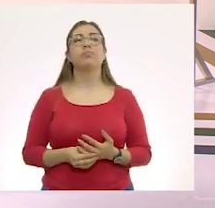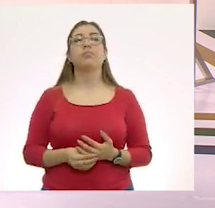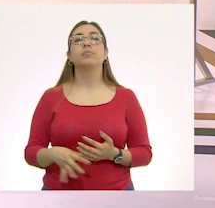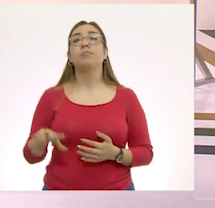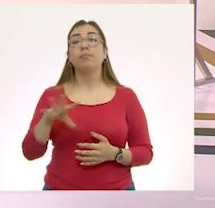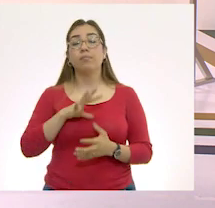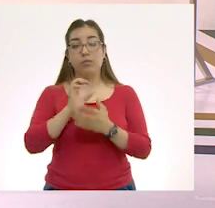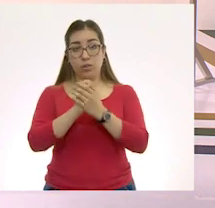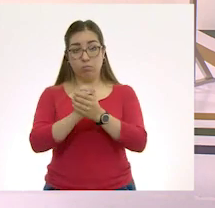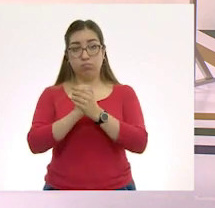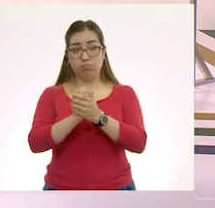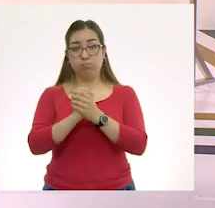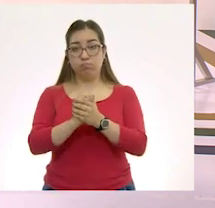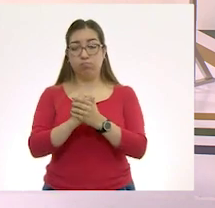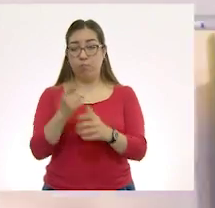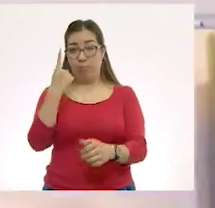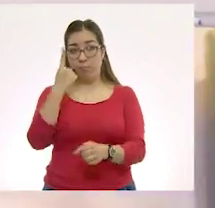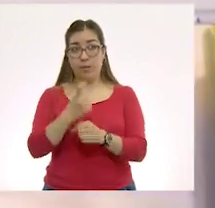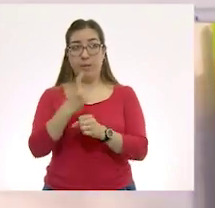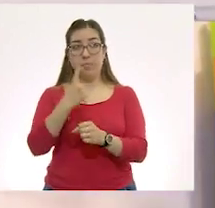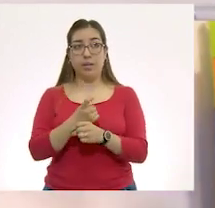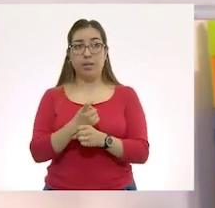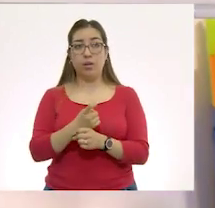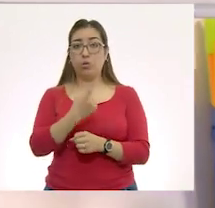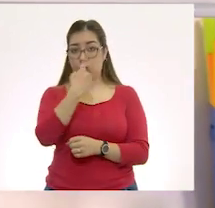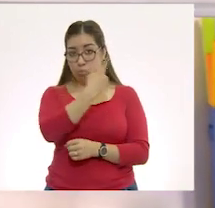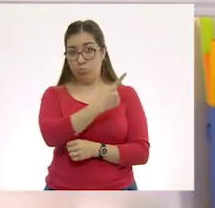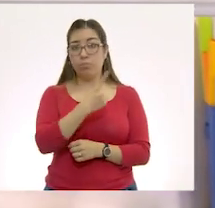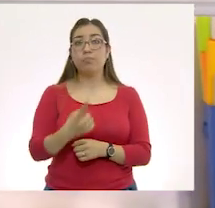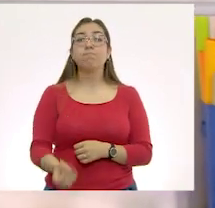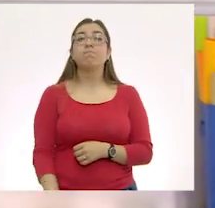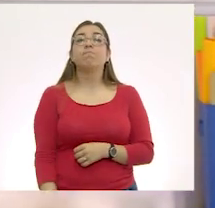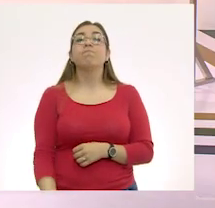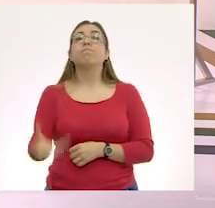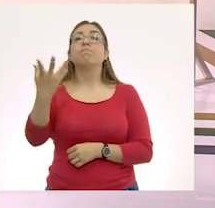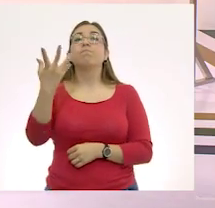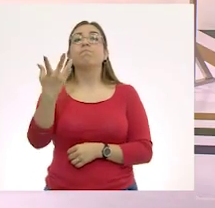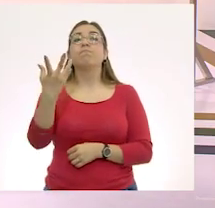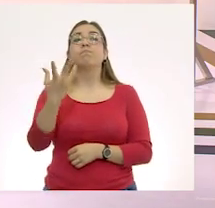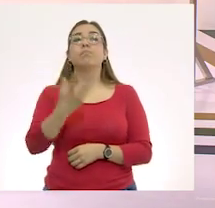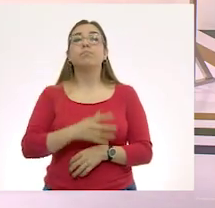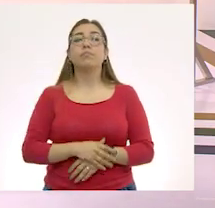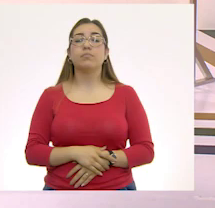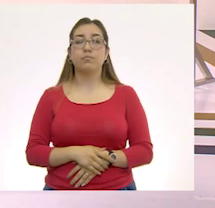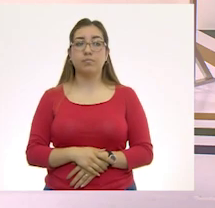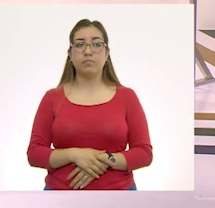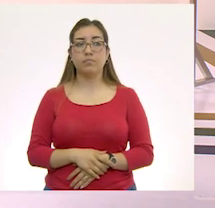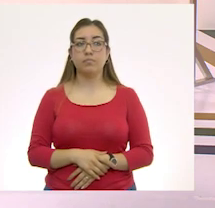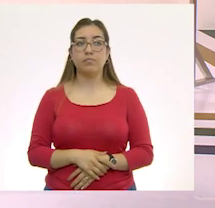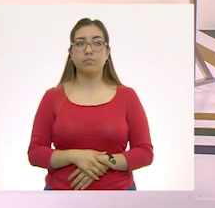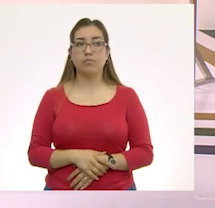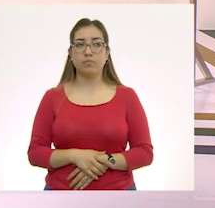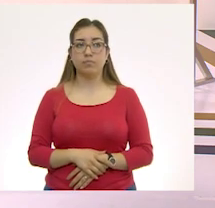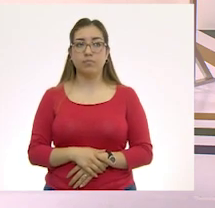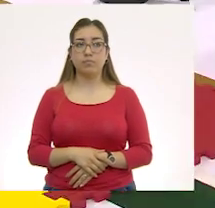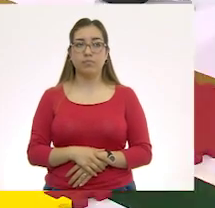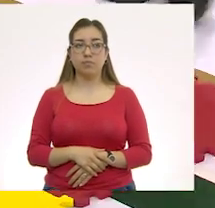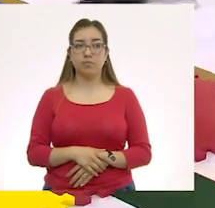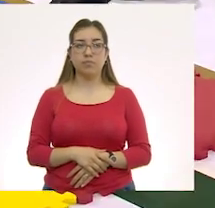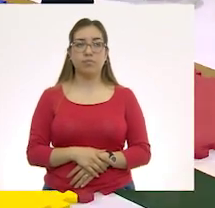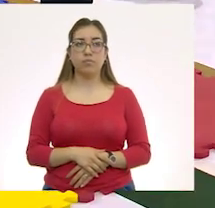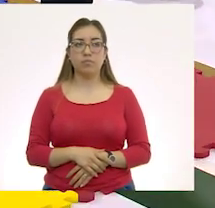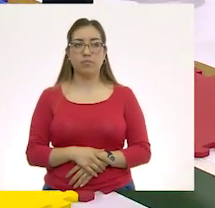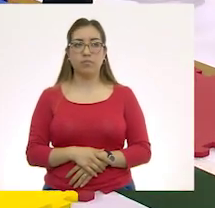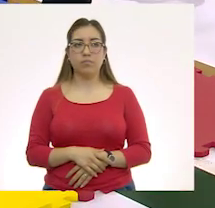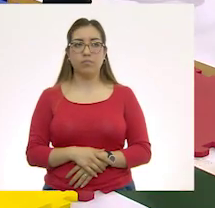si el primer dado lo vas a aventar este el primer número que me salga su